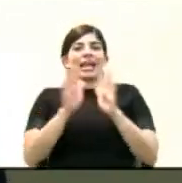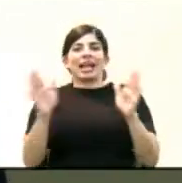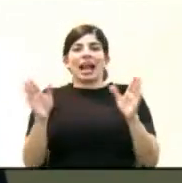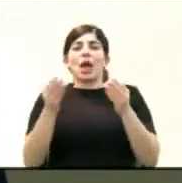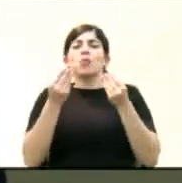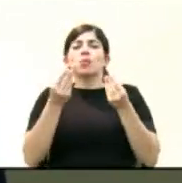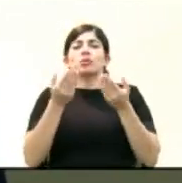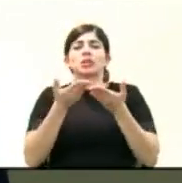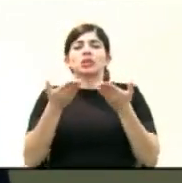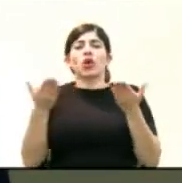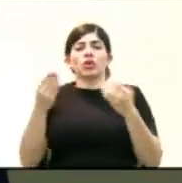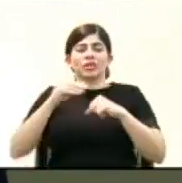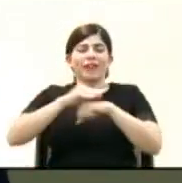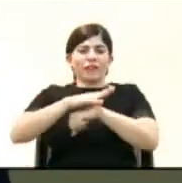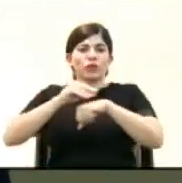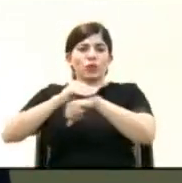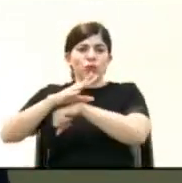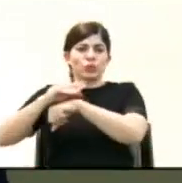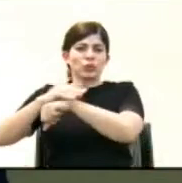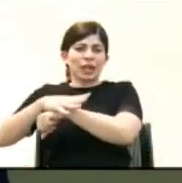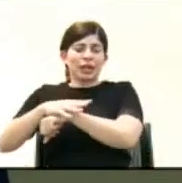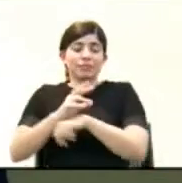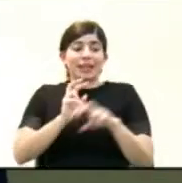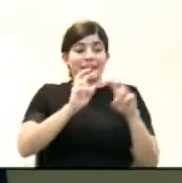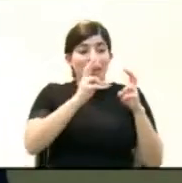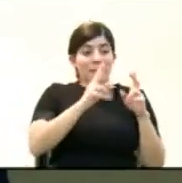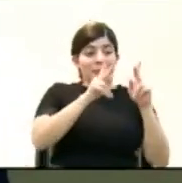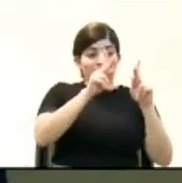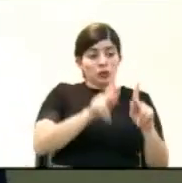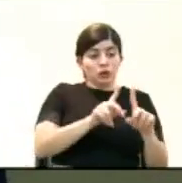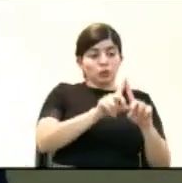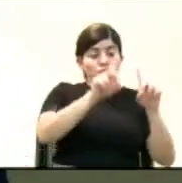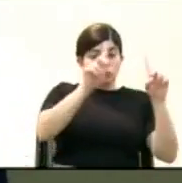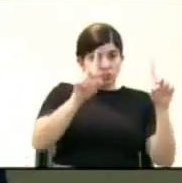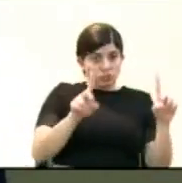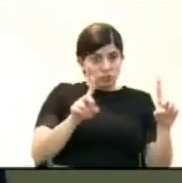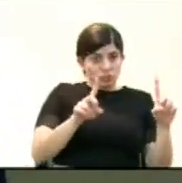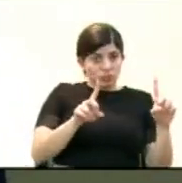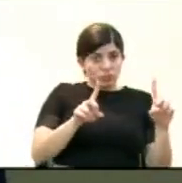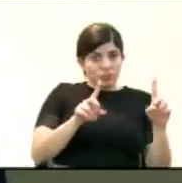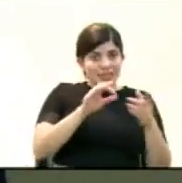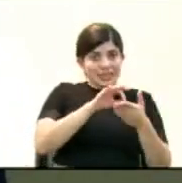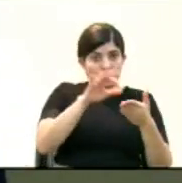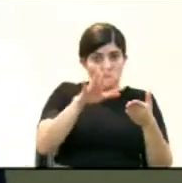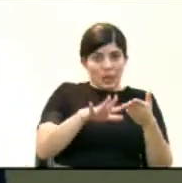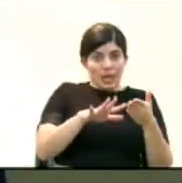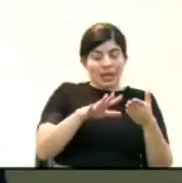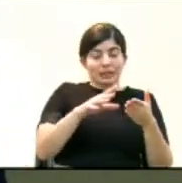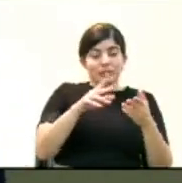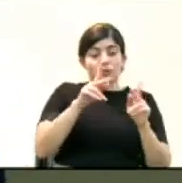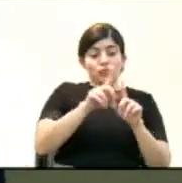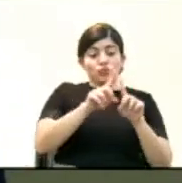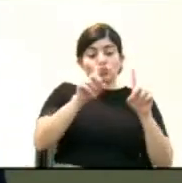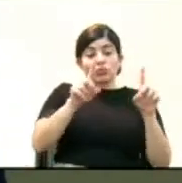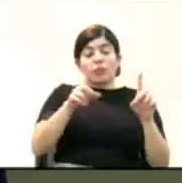muchos elementos que confluyen. El tema del distanciamiento en las escuelas para poder